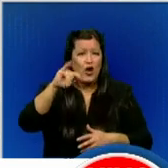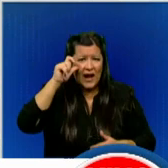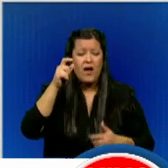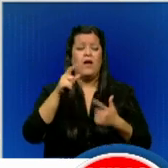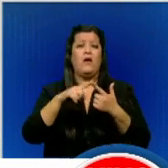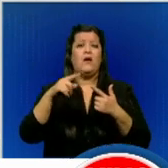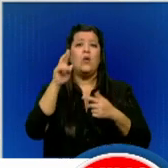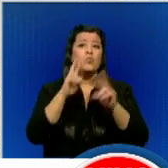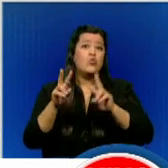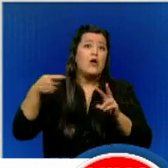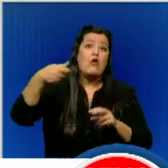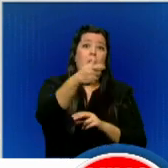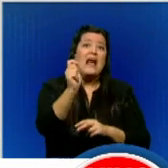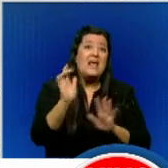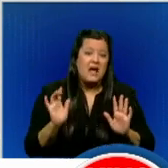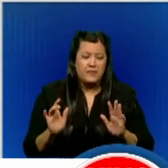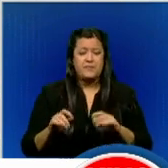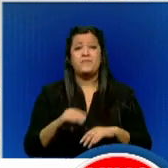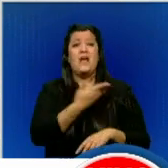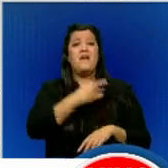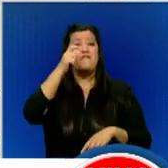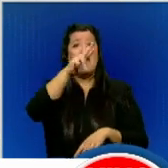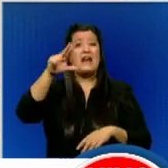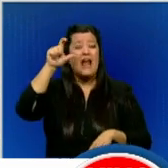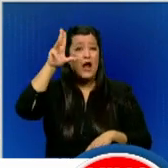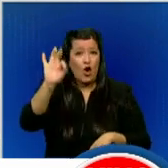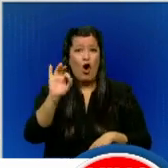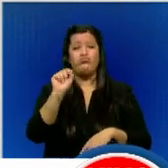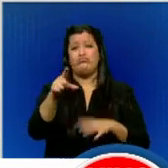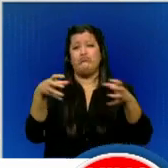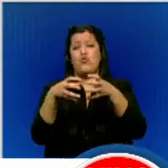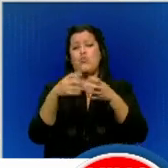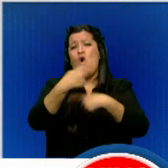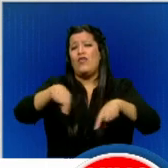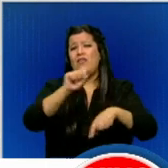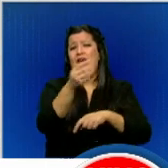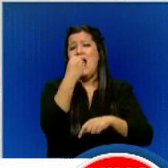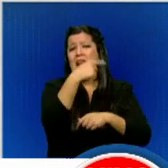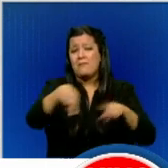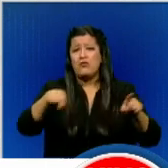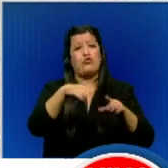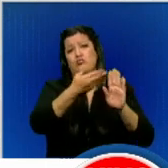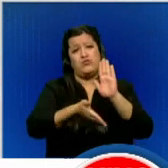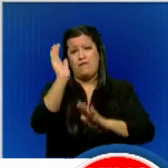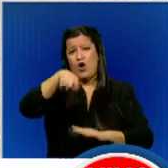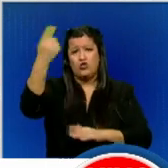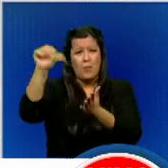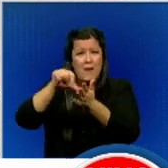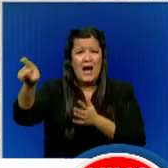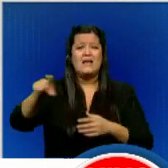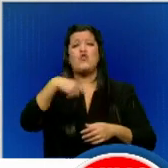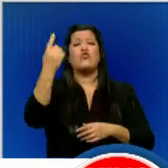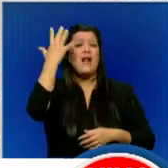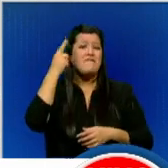comprador ferrero un grupo alimenticio también se fue el país reestructuró sanz global de una